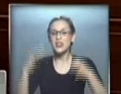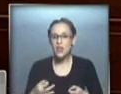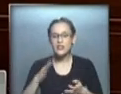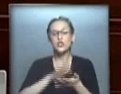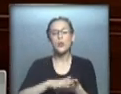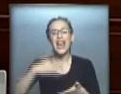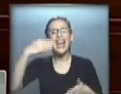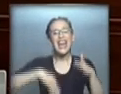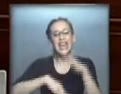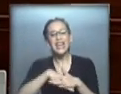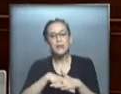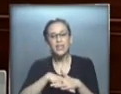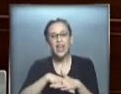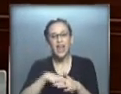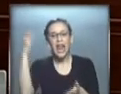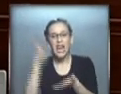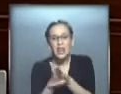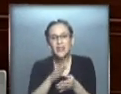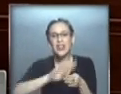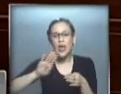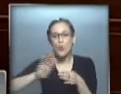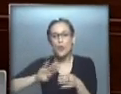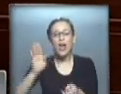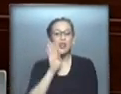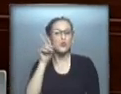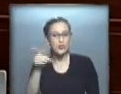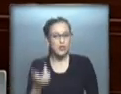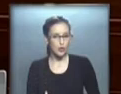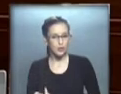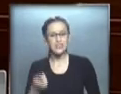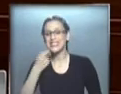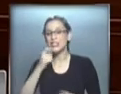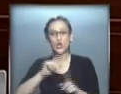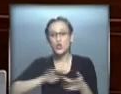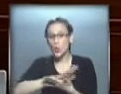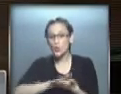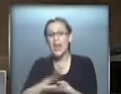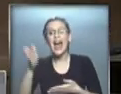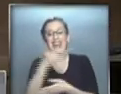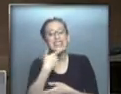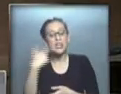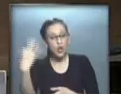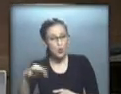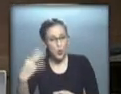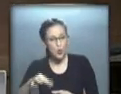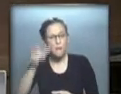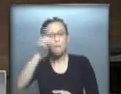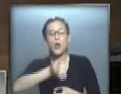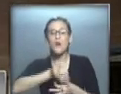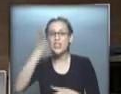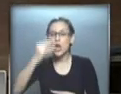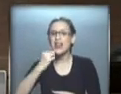endeudamiento público que tiene paralizado a los eeuu y que de no ser resuelto antes del 17 de octubre los expertos